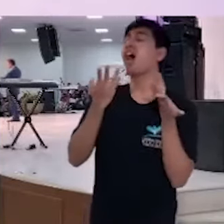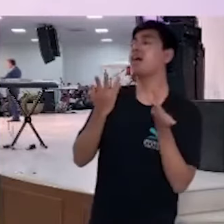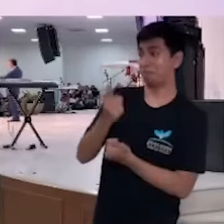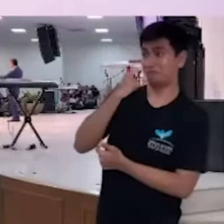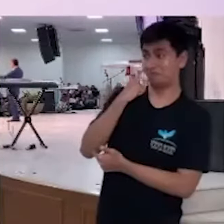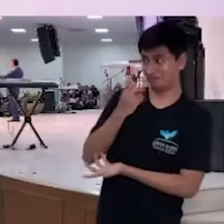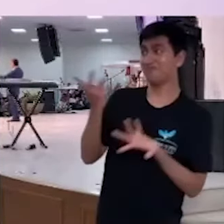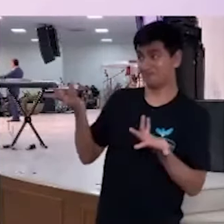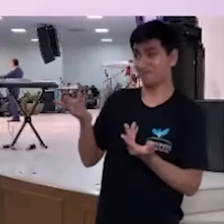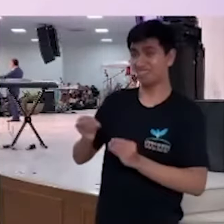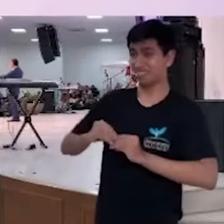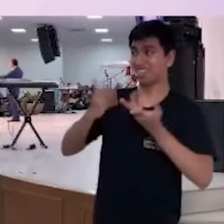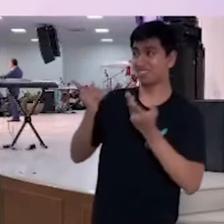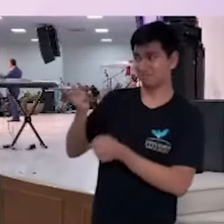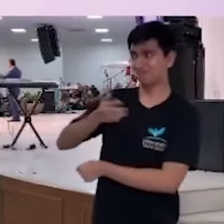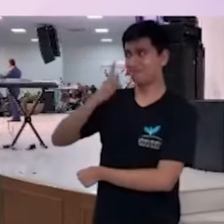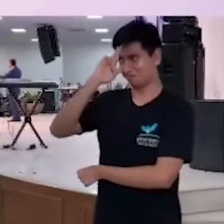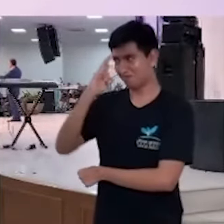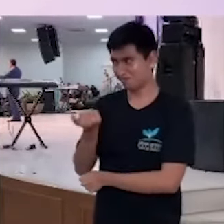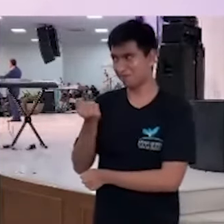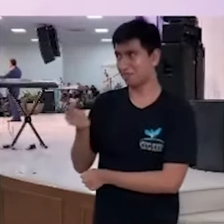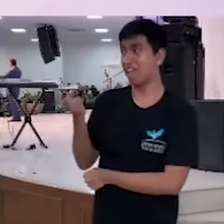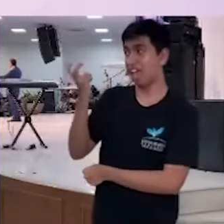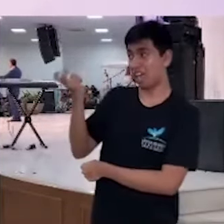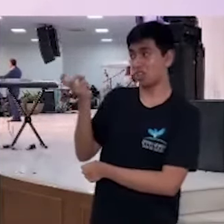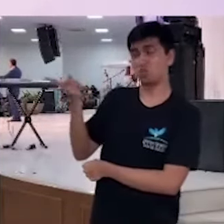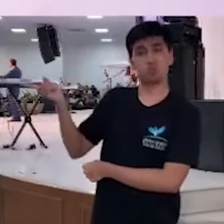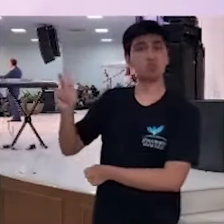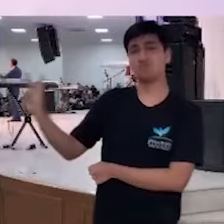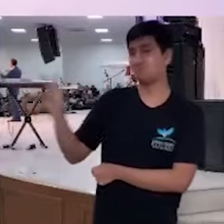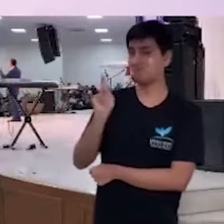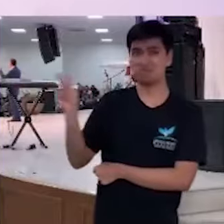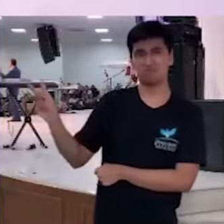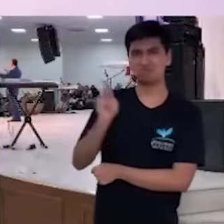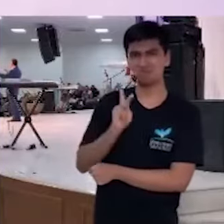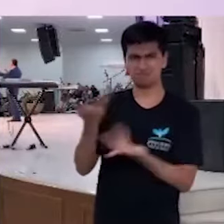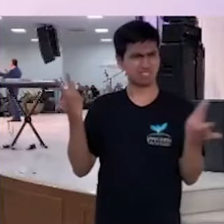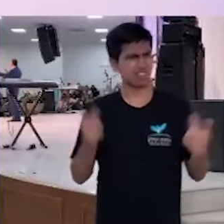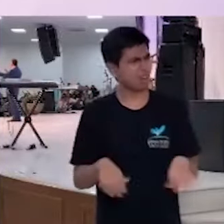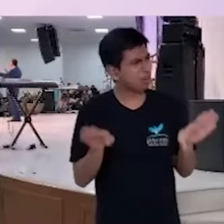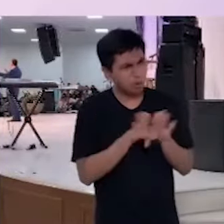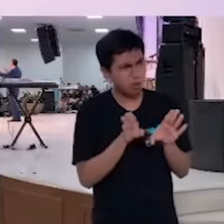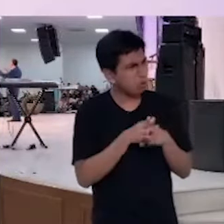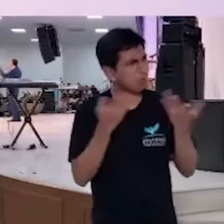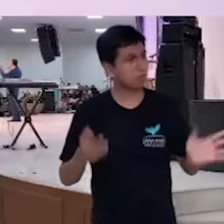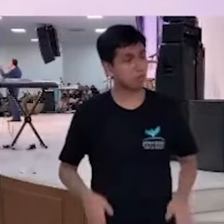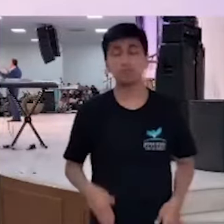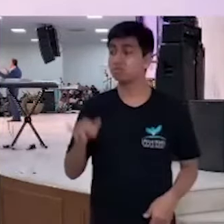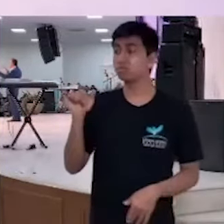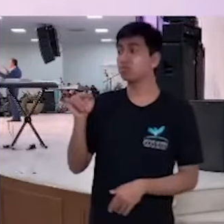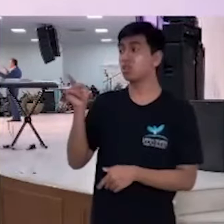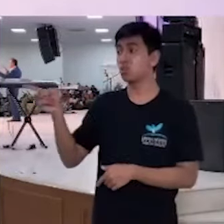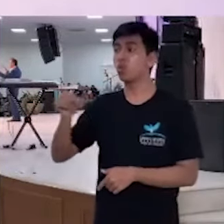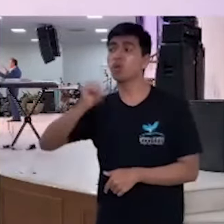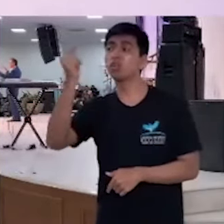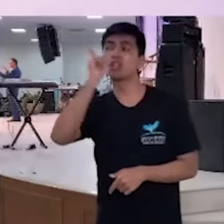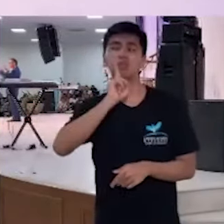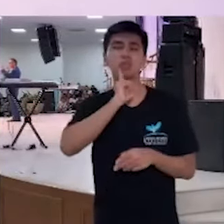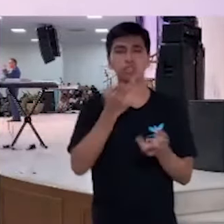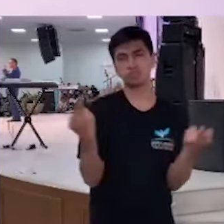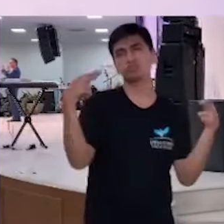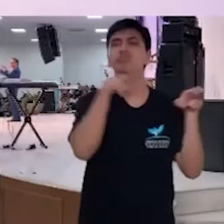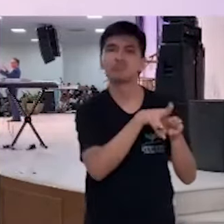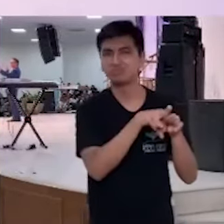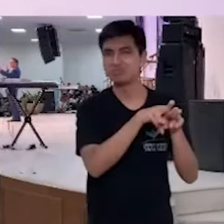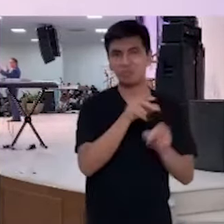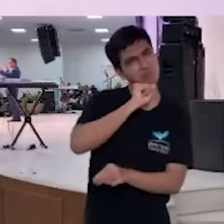Ahora, David no resistió la exhortación, David no se enojó, David no dijo, ah, yo soy el rey y yo hago lo que yo quiera, no dijo, yo